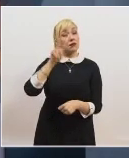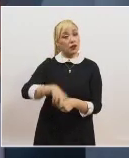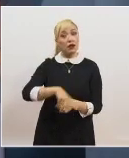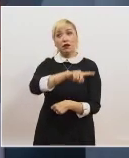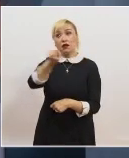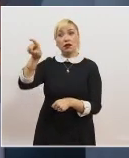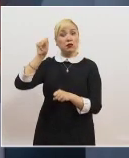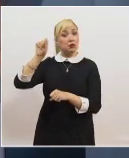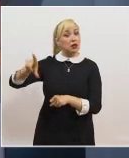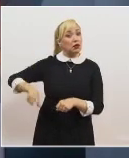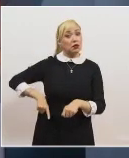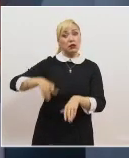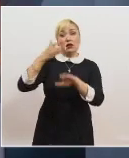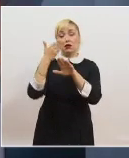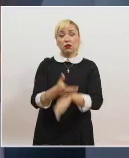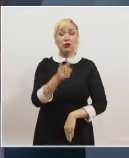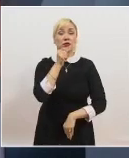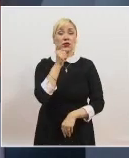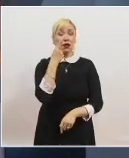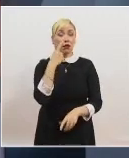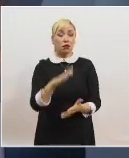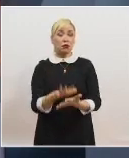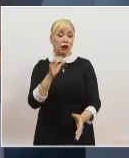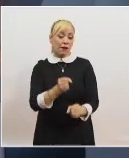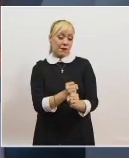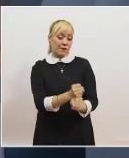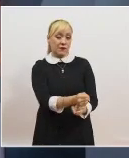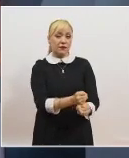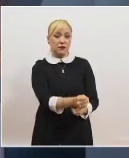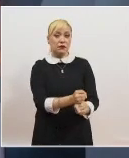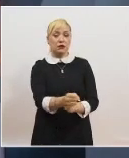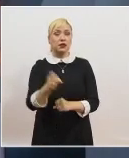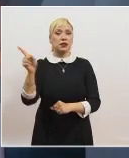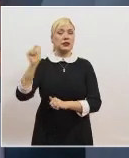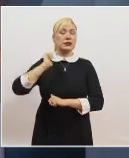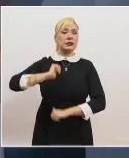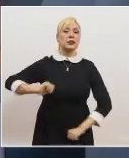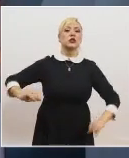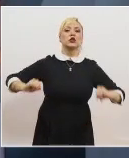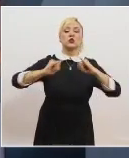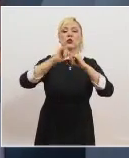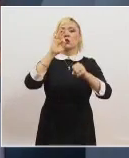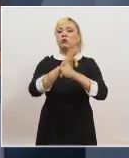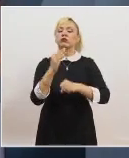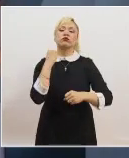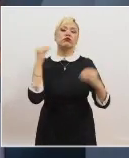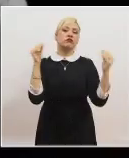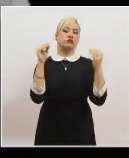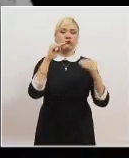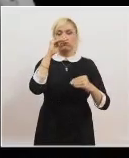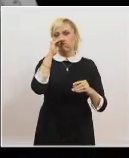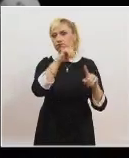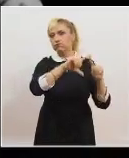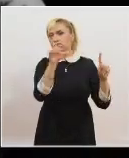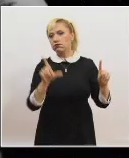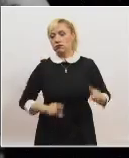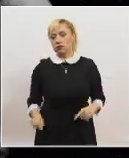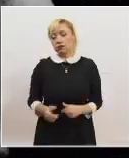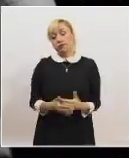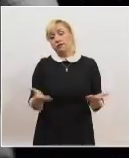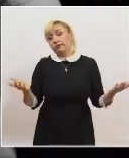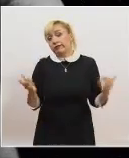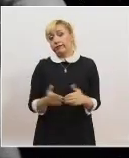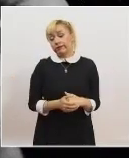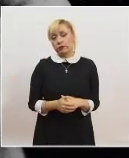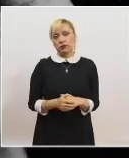la Secretaría Técnica de Combate a este delito de la Defensoría Pública Federal. Pese a los